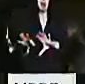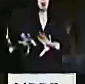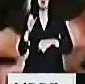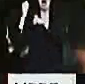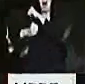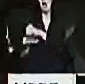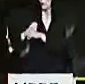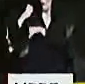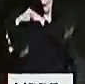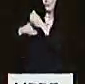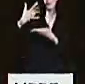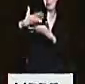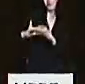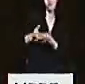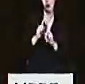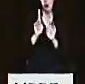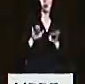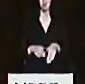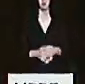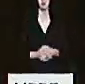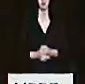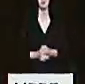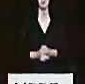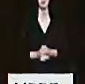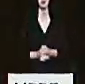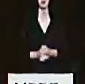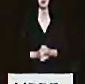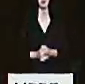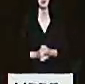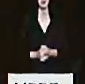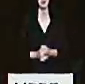durante décadas y décadas.